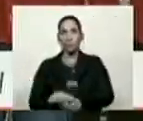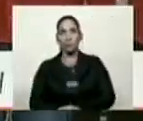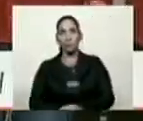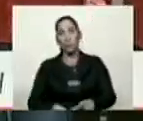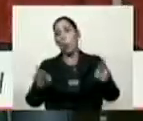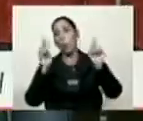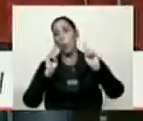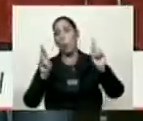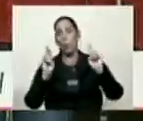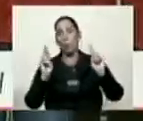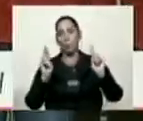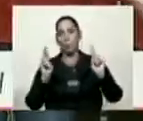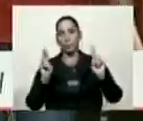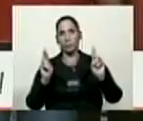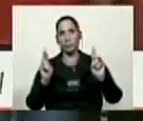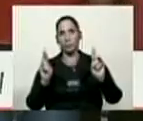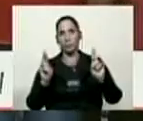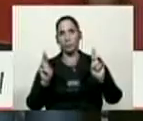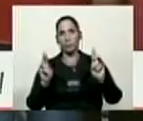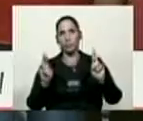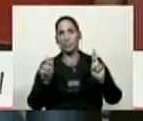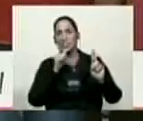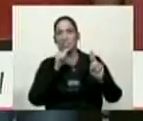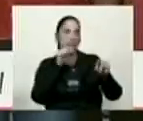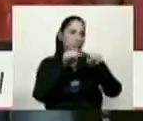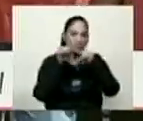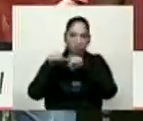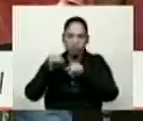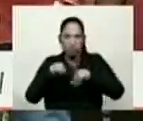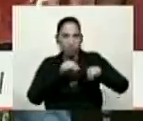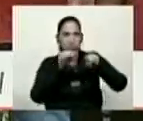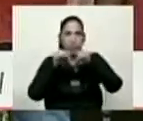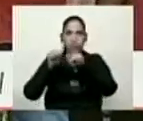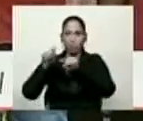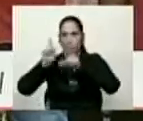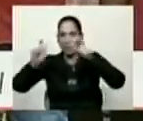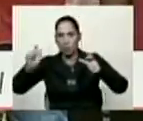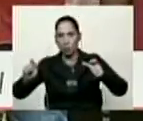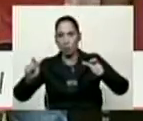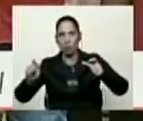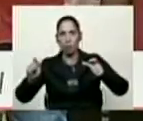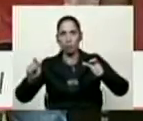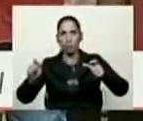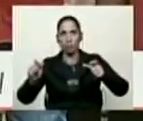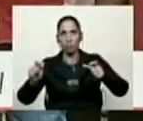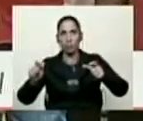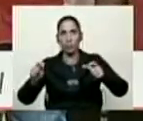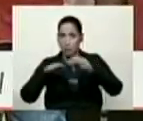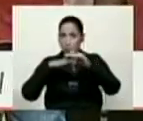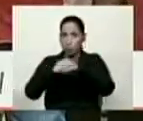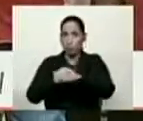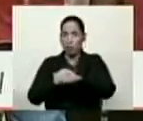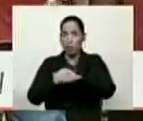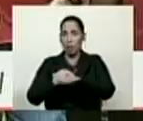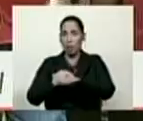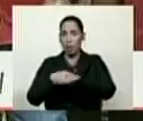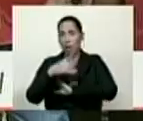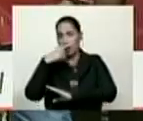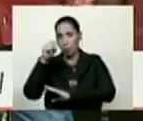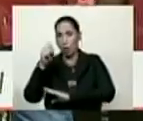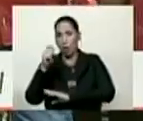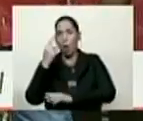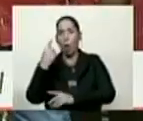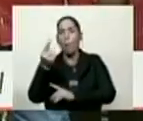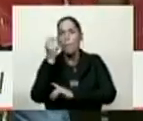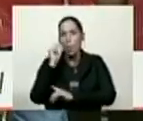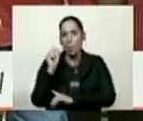Ojalá quienes critican se pusieran en los zapatos de Nicolás un momento. Critique